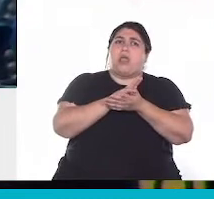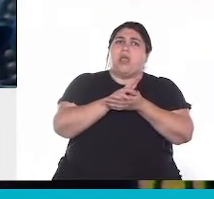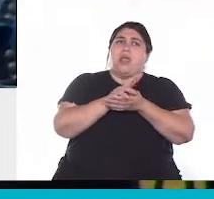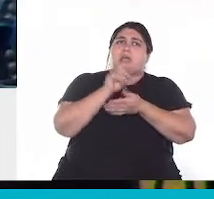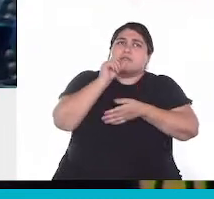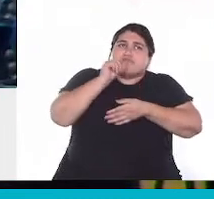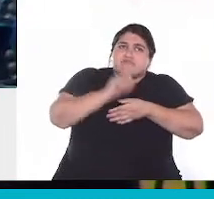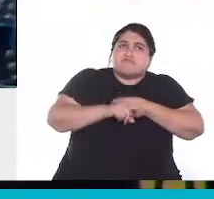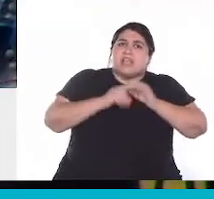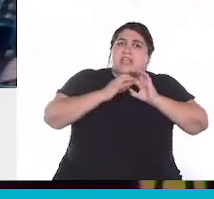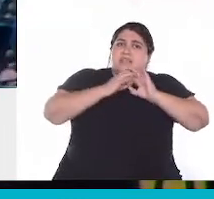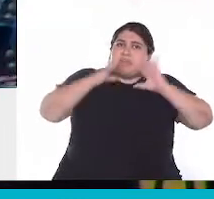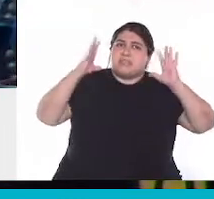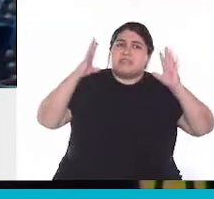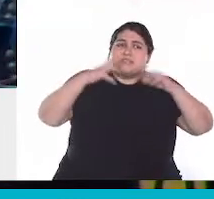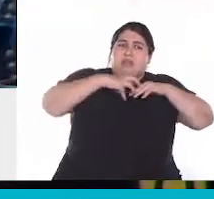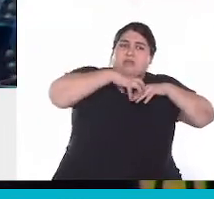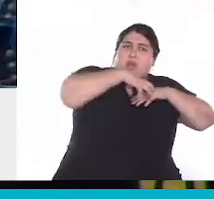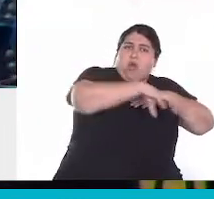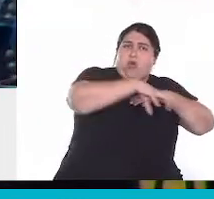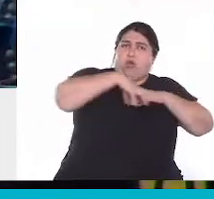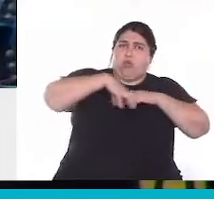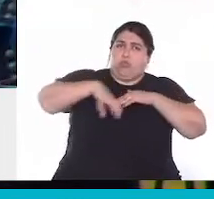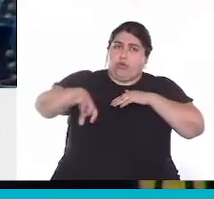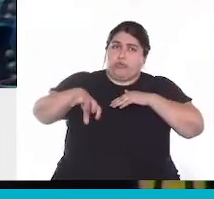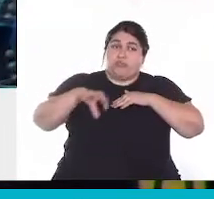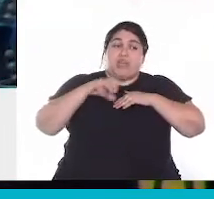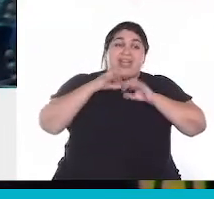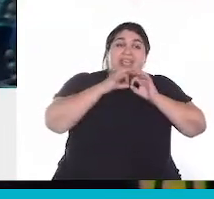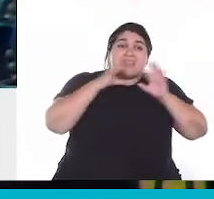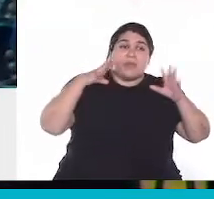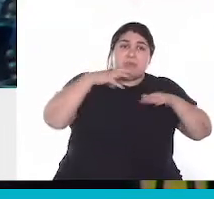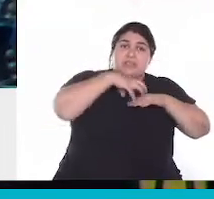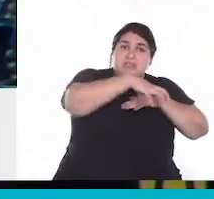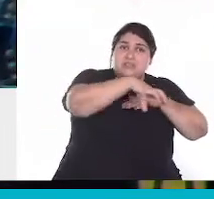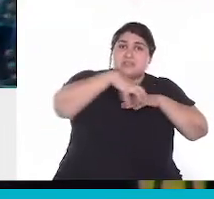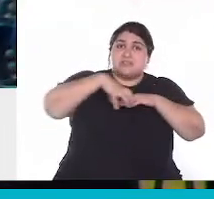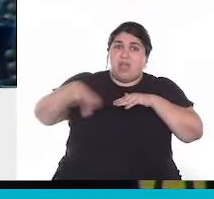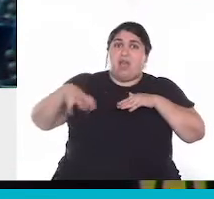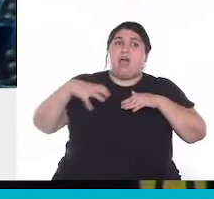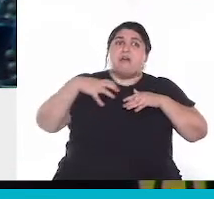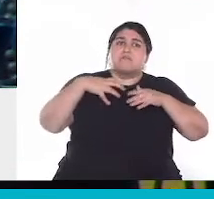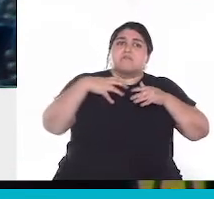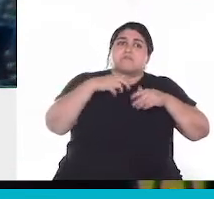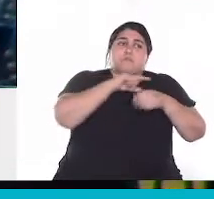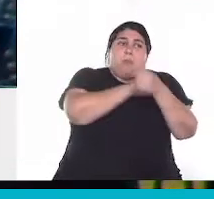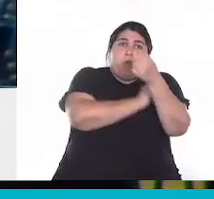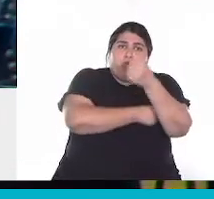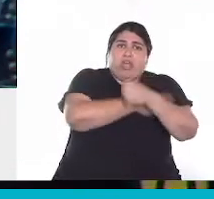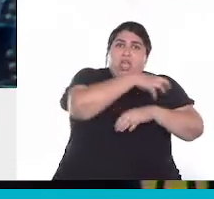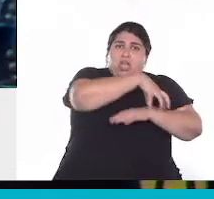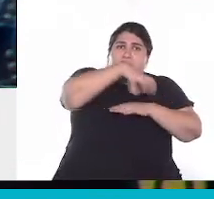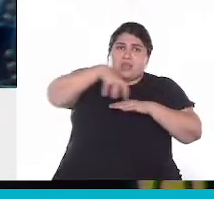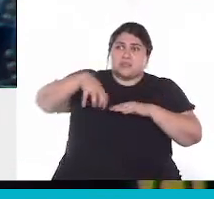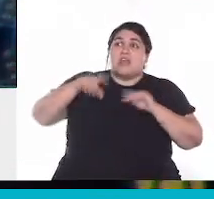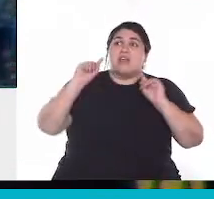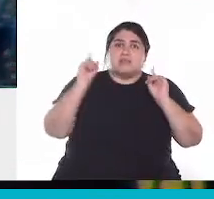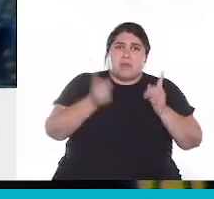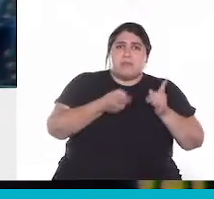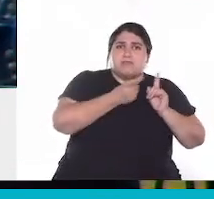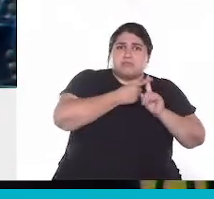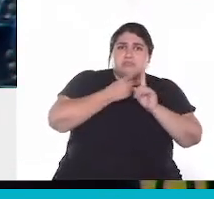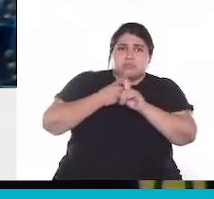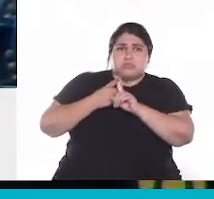de la independencia de los poderes. La independencia de los poderes entre sí, pero también la independencia de los poderes de los factores